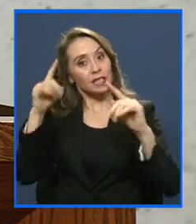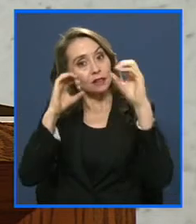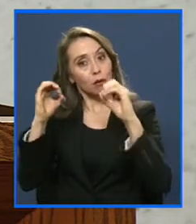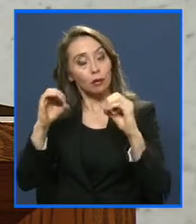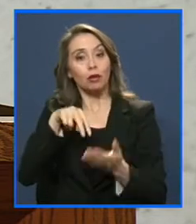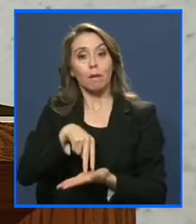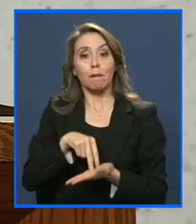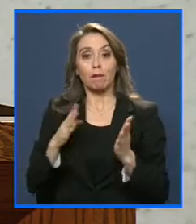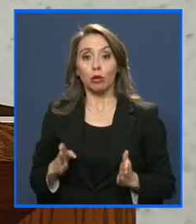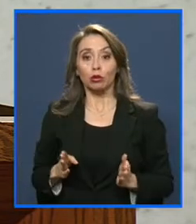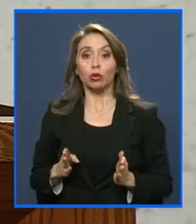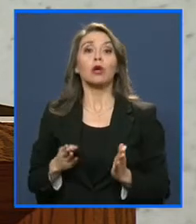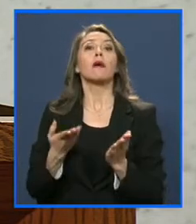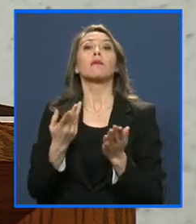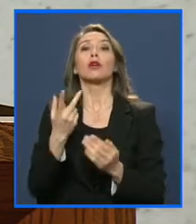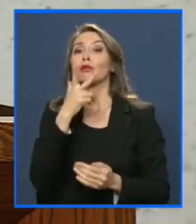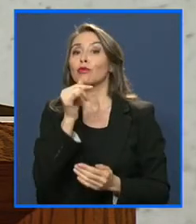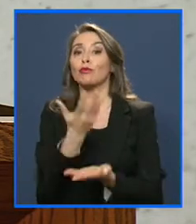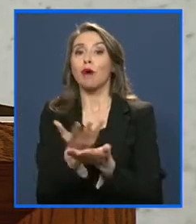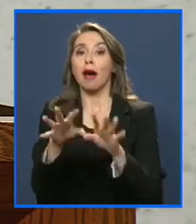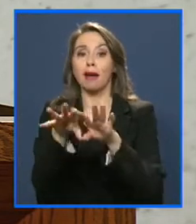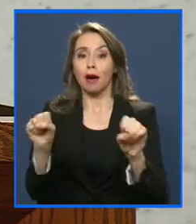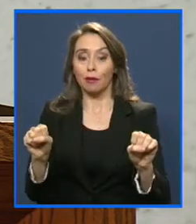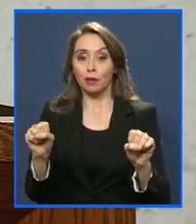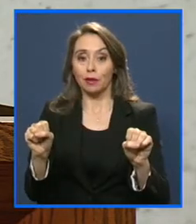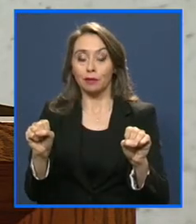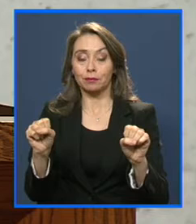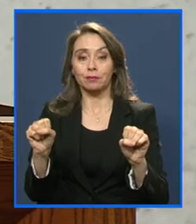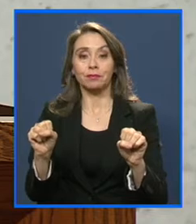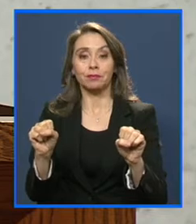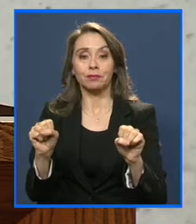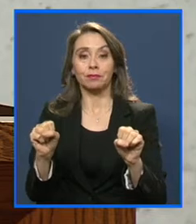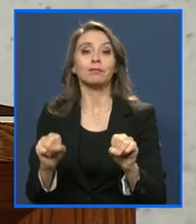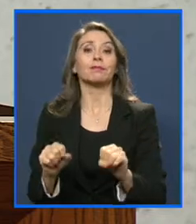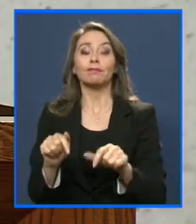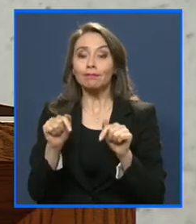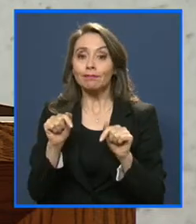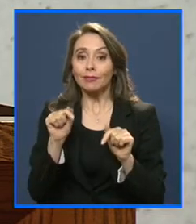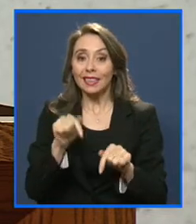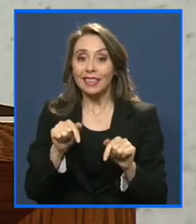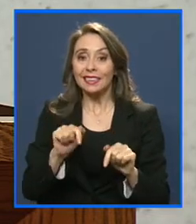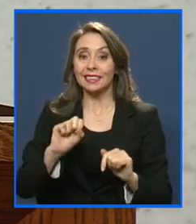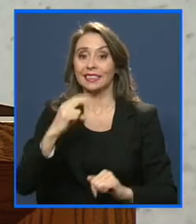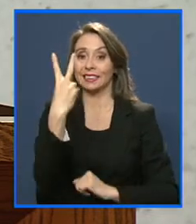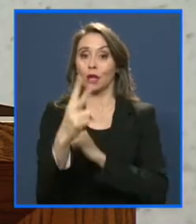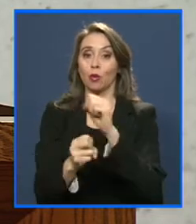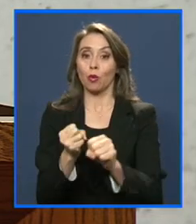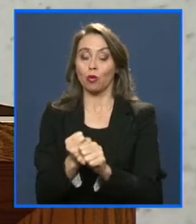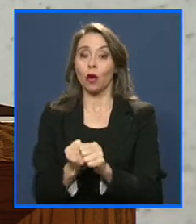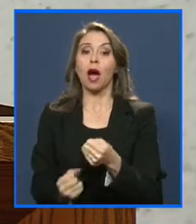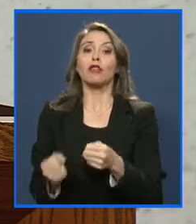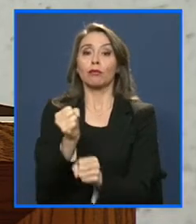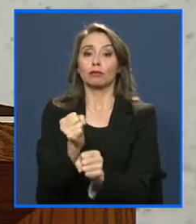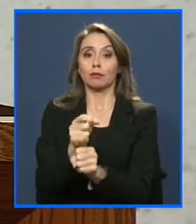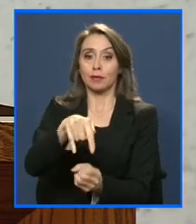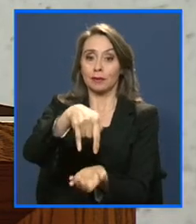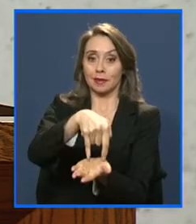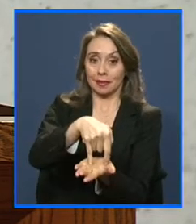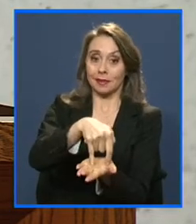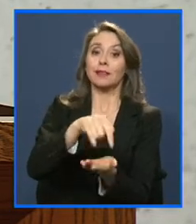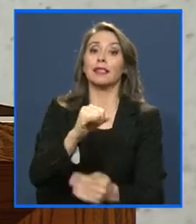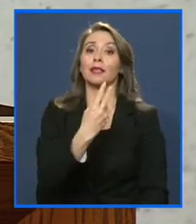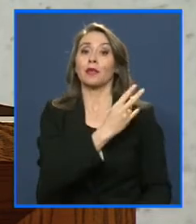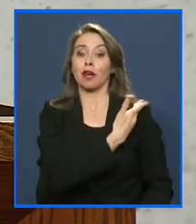partiendo por los desacuerdos en contrapunto este segundo año de ejercicio legislativo y de gobierno